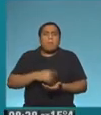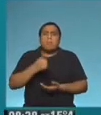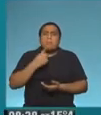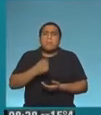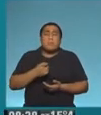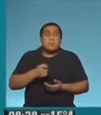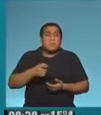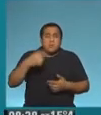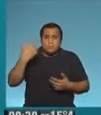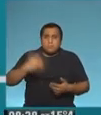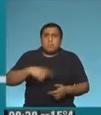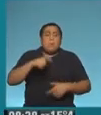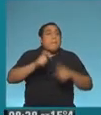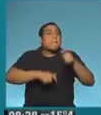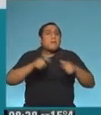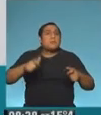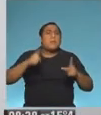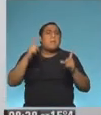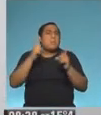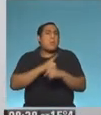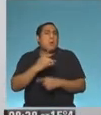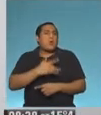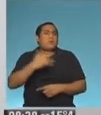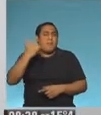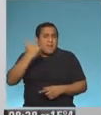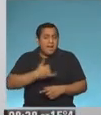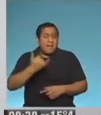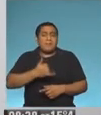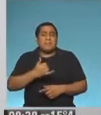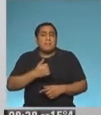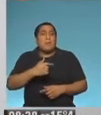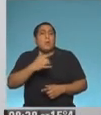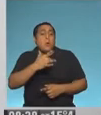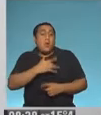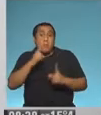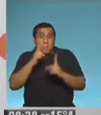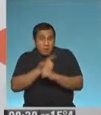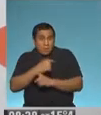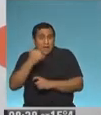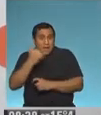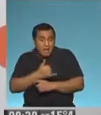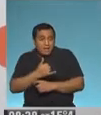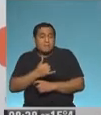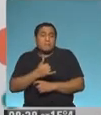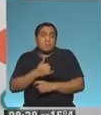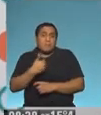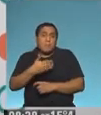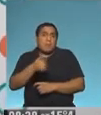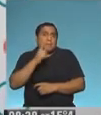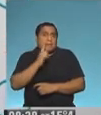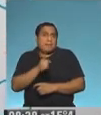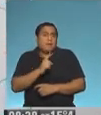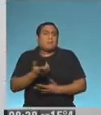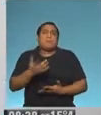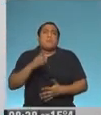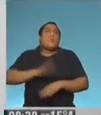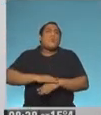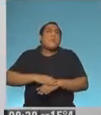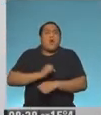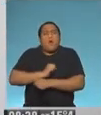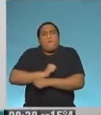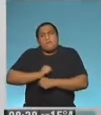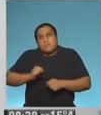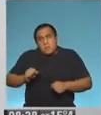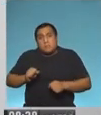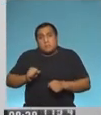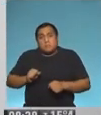factores cardiometabólicos, que influyen en el riesgo cardíaco. Esos son la obesidad,